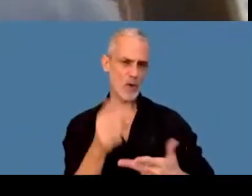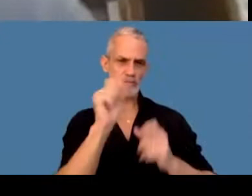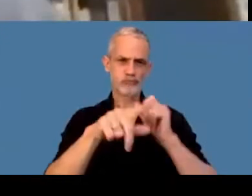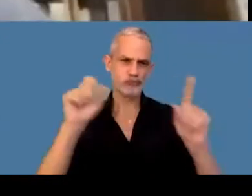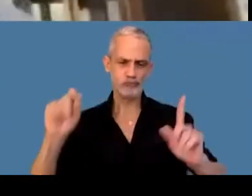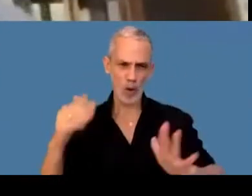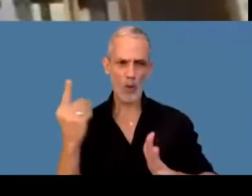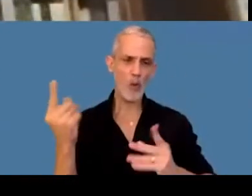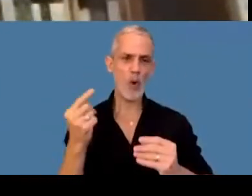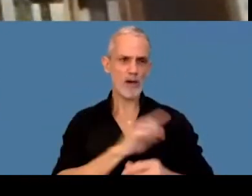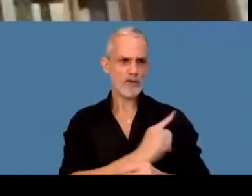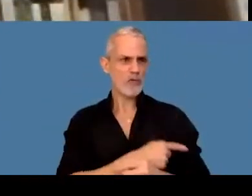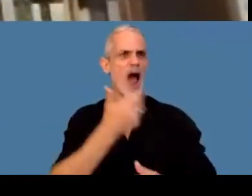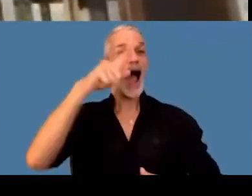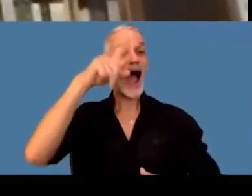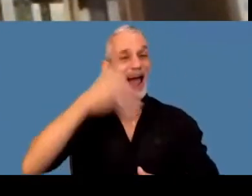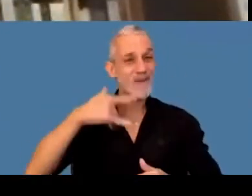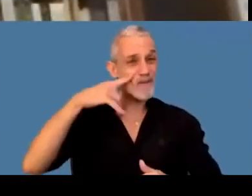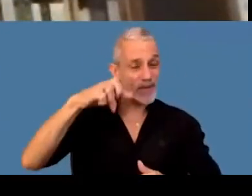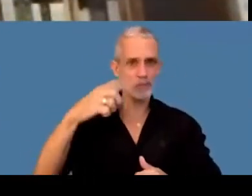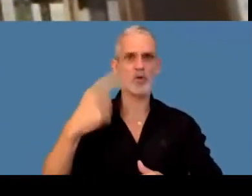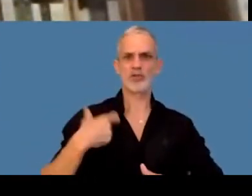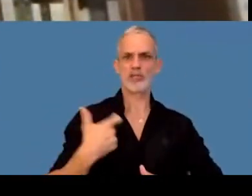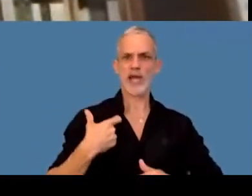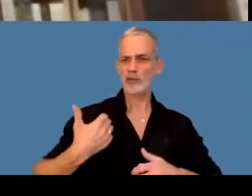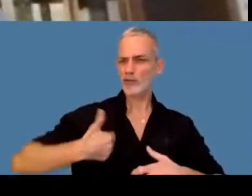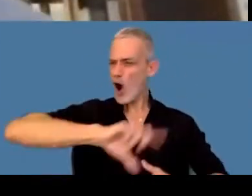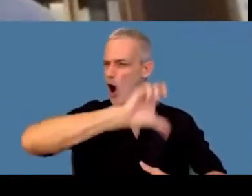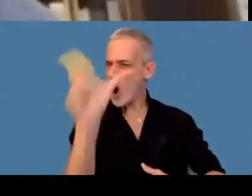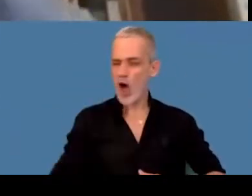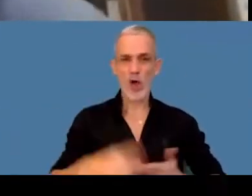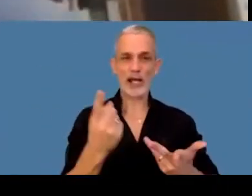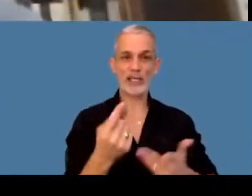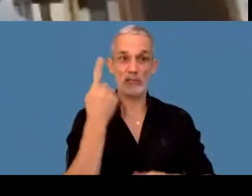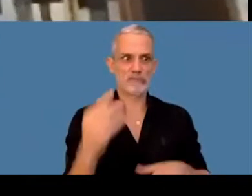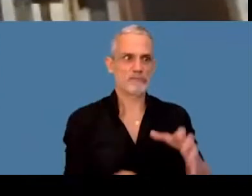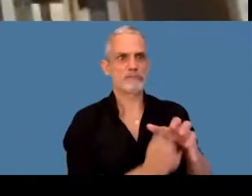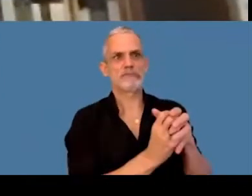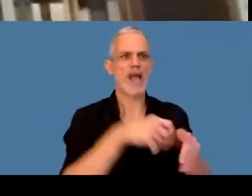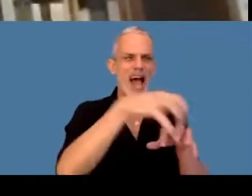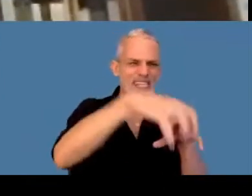tener AEFIP siendo un sindicato que está en todo el país, no es lo mismo si hubiera un sindicato en cada agencia.